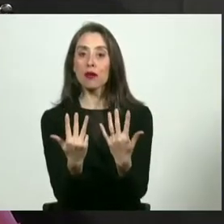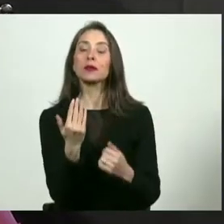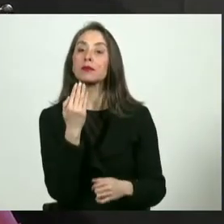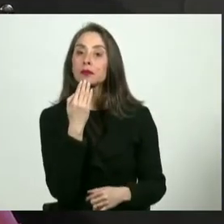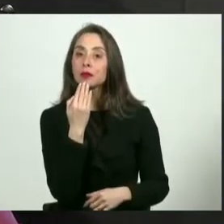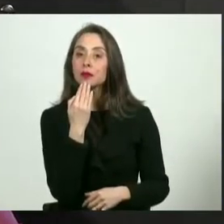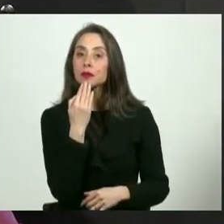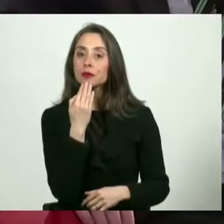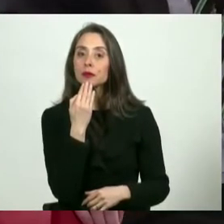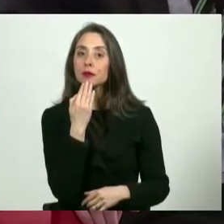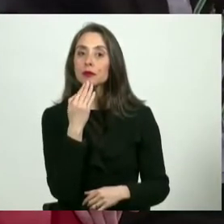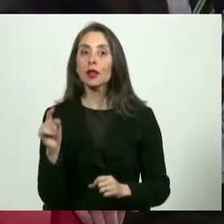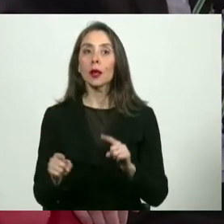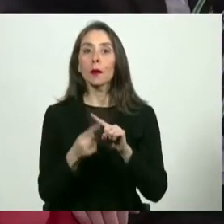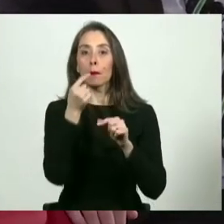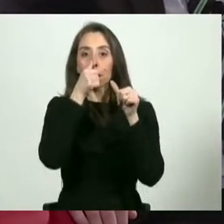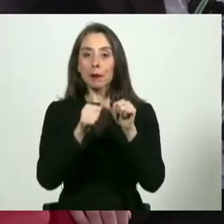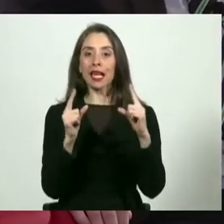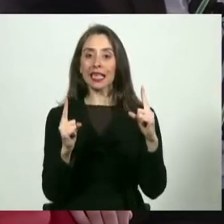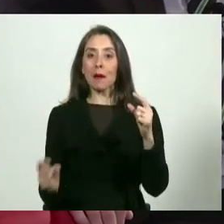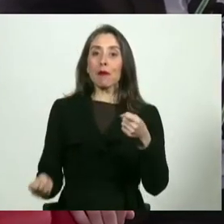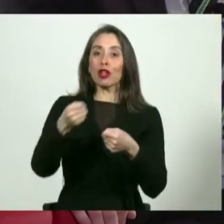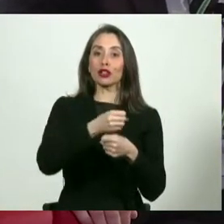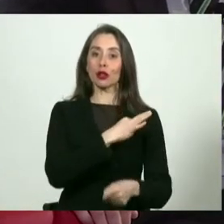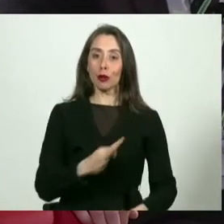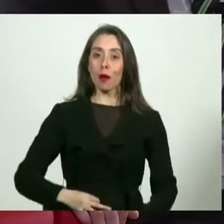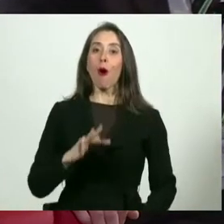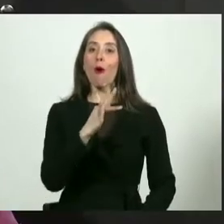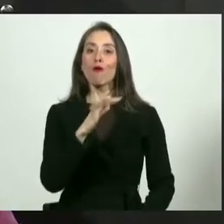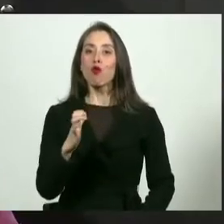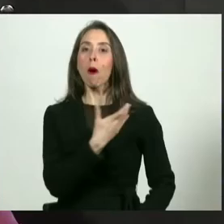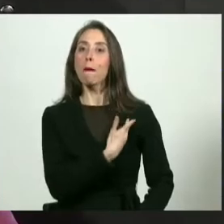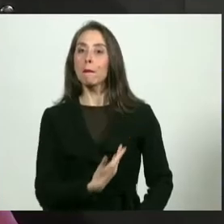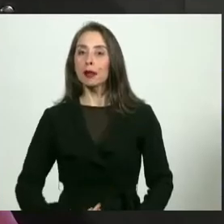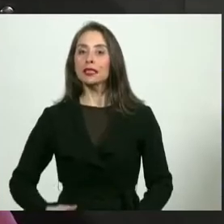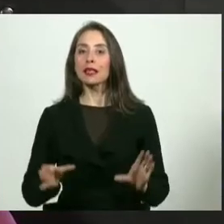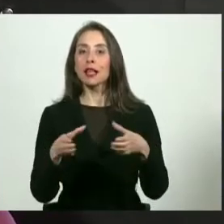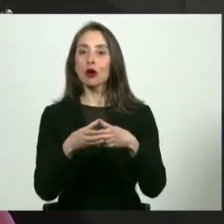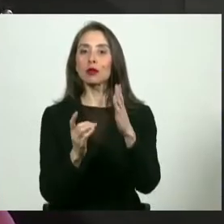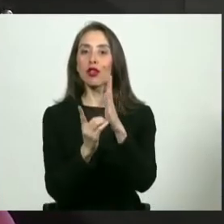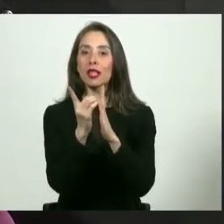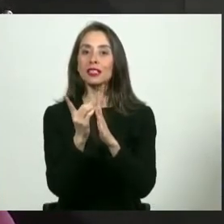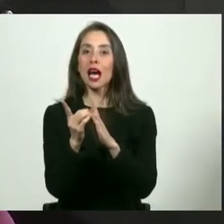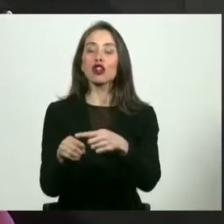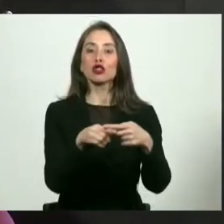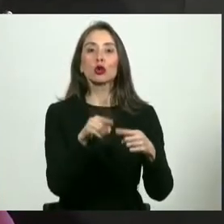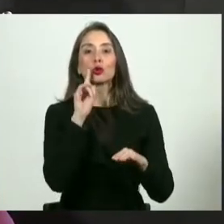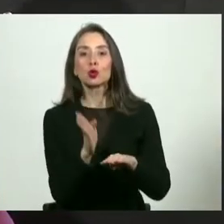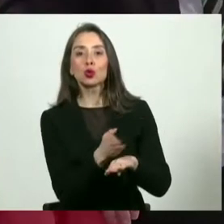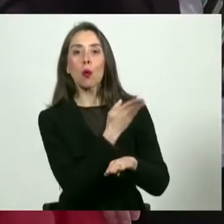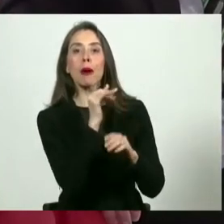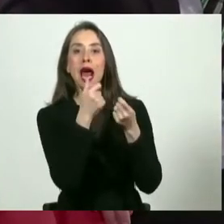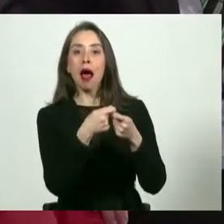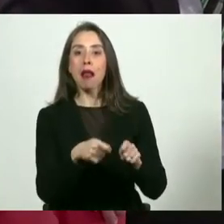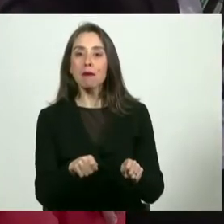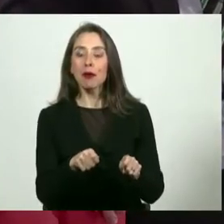también en su primer periodo es presidente de la Comisión de Desarrollo Social, Superación de la Pobreza